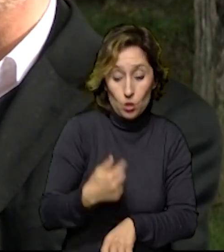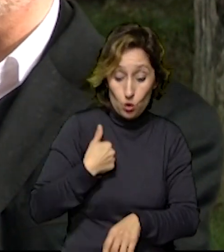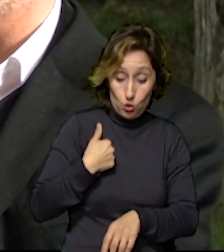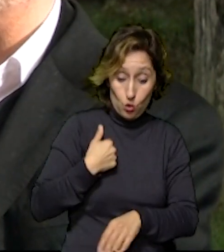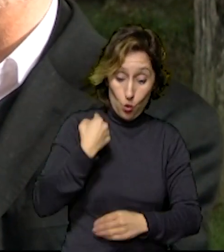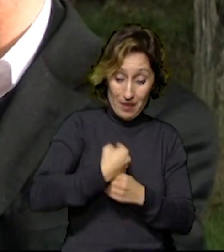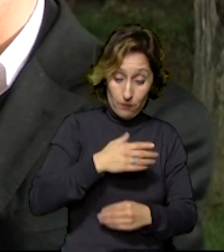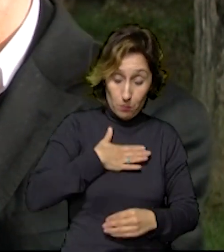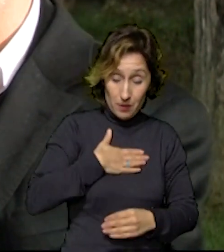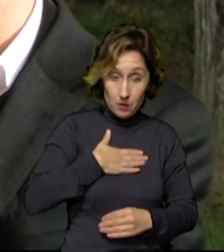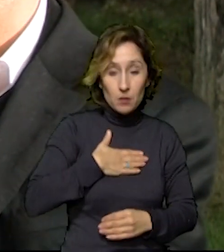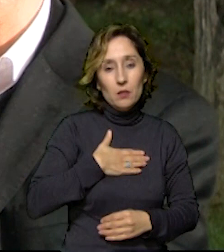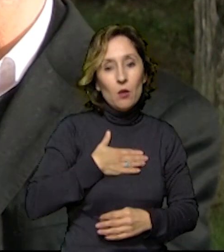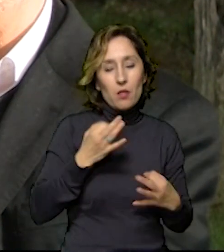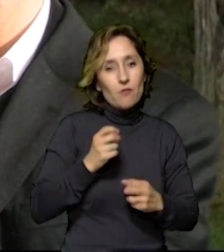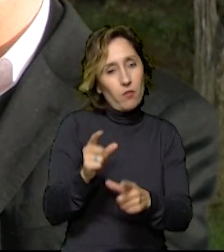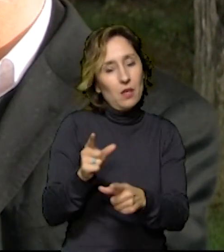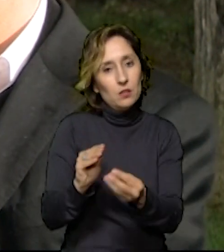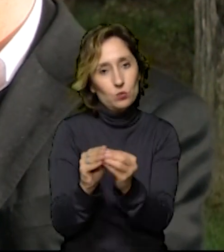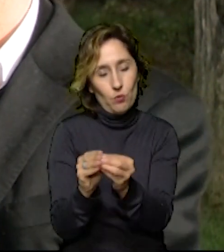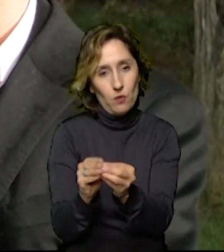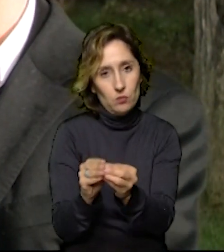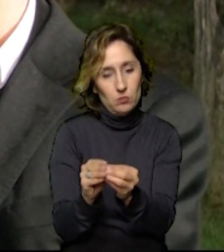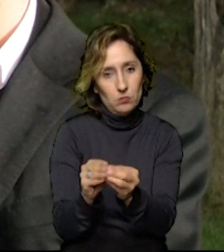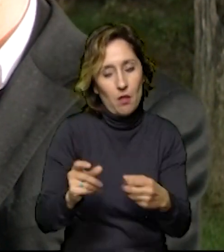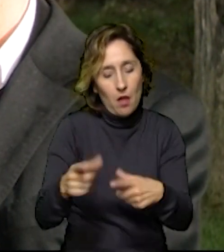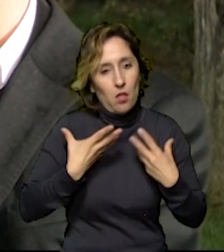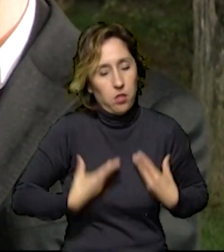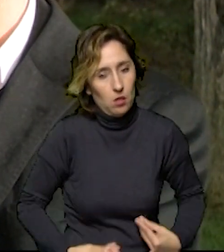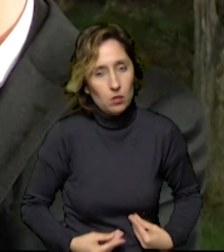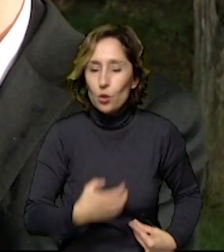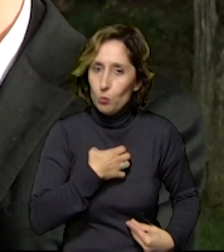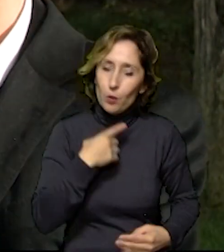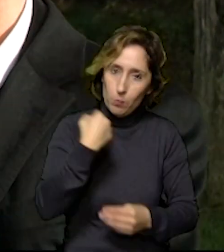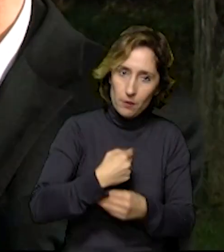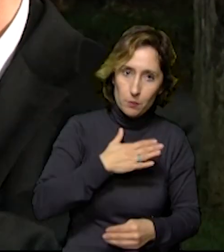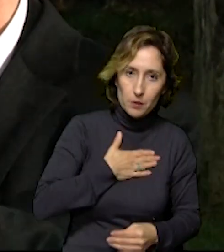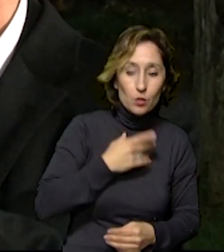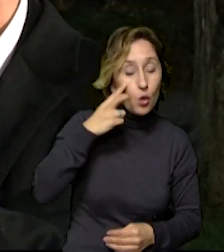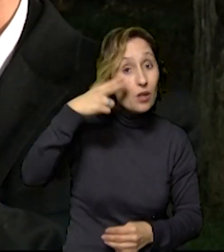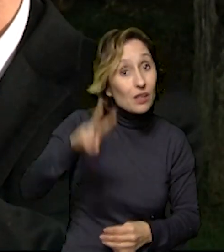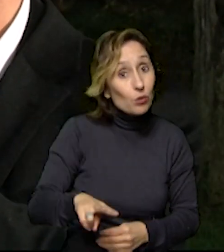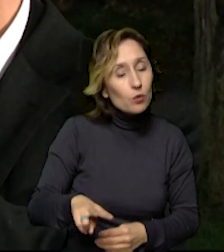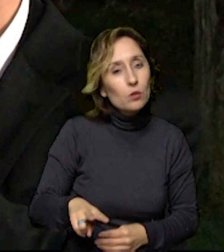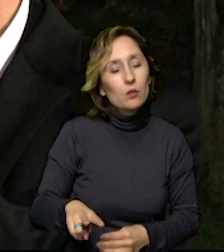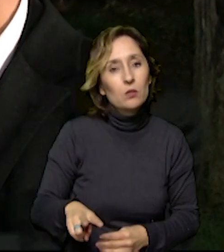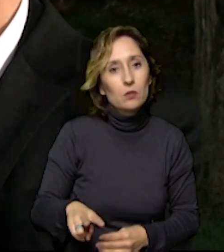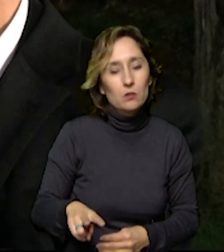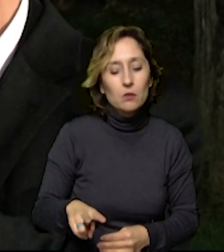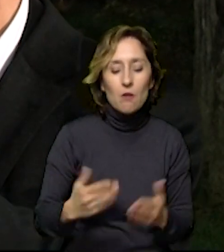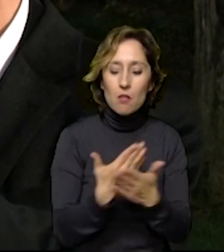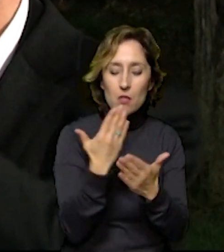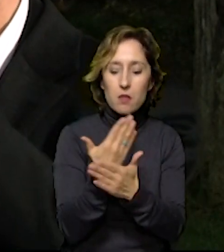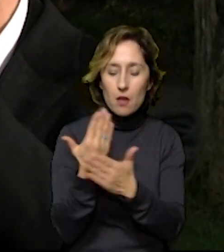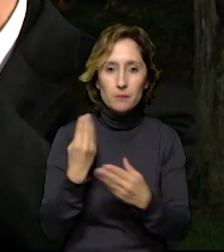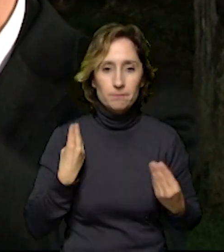como administración es no defraudarles, y eso le reconozco que es algo que vivo el día a